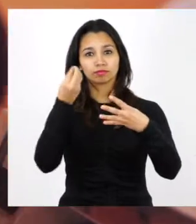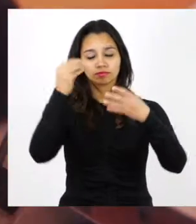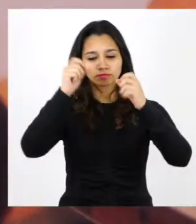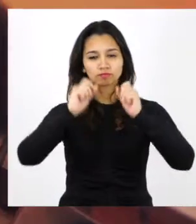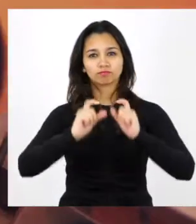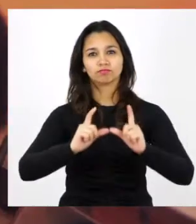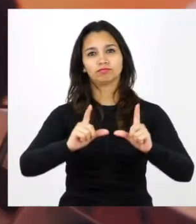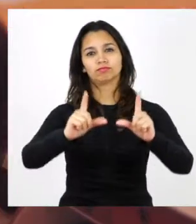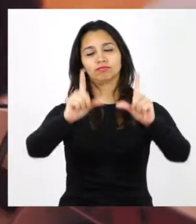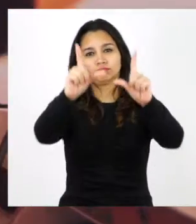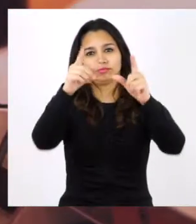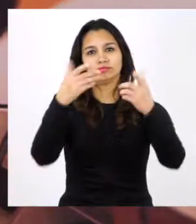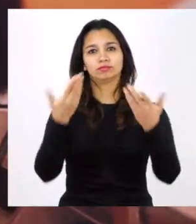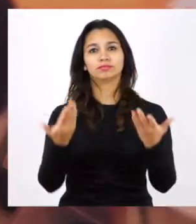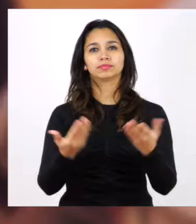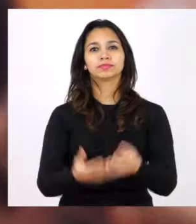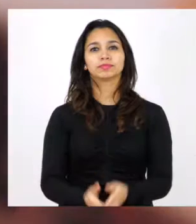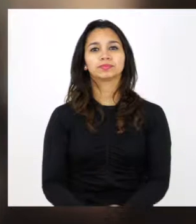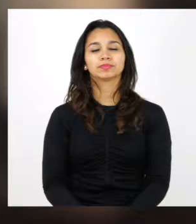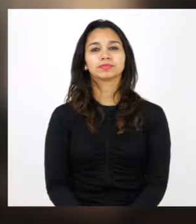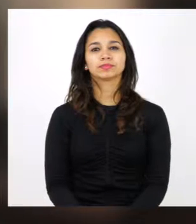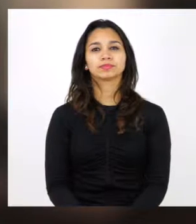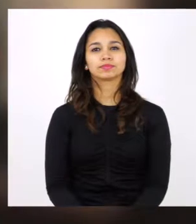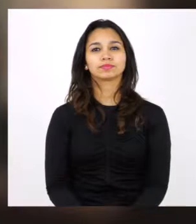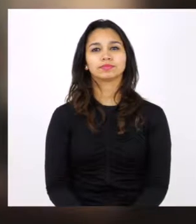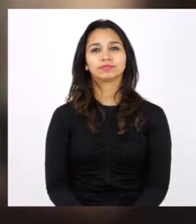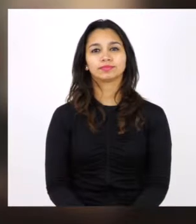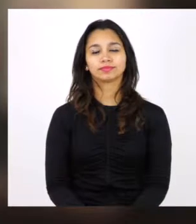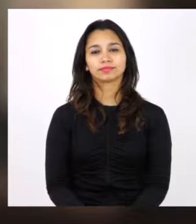atributos comerciales e identidad cultural.